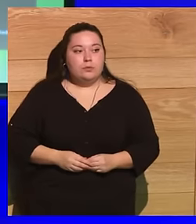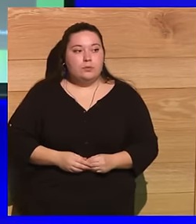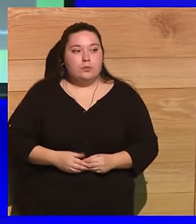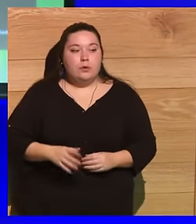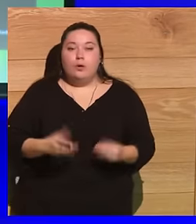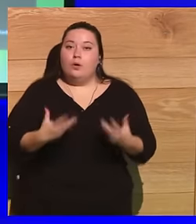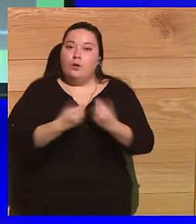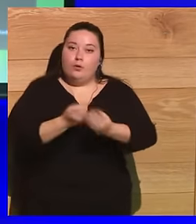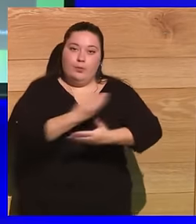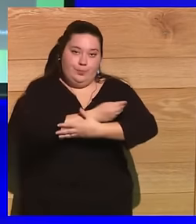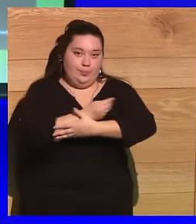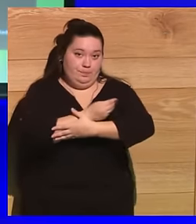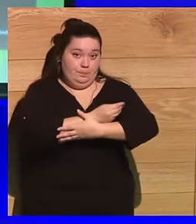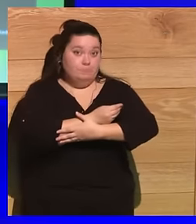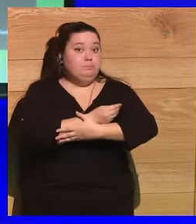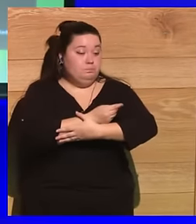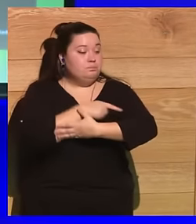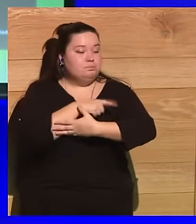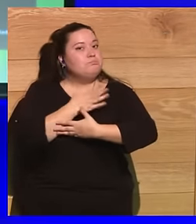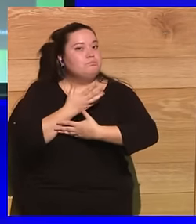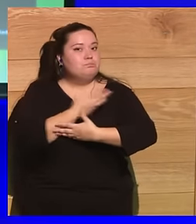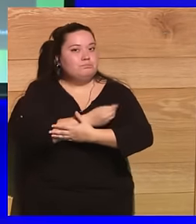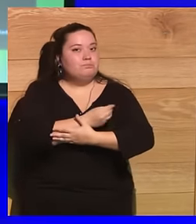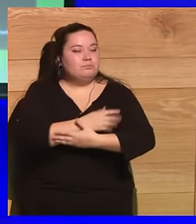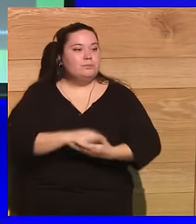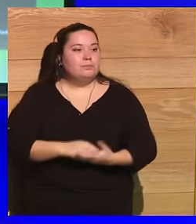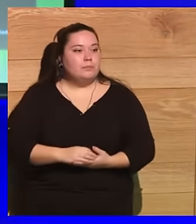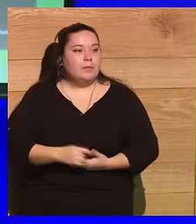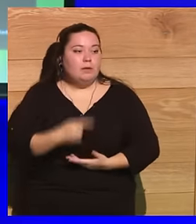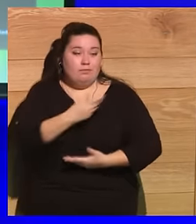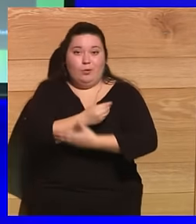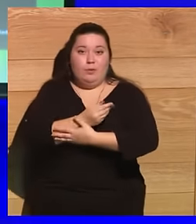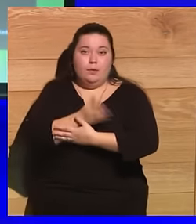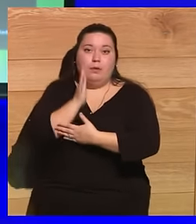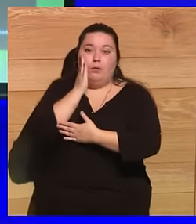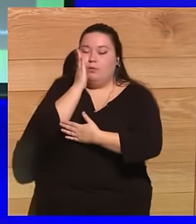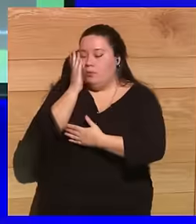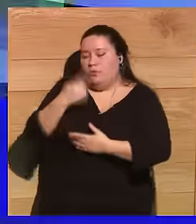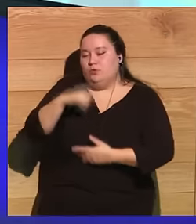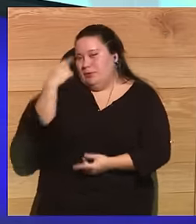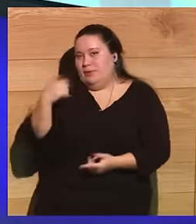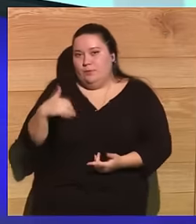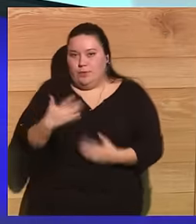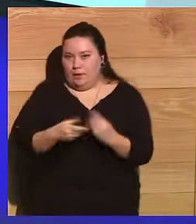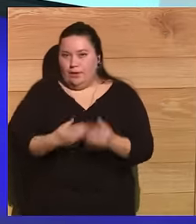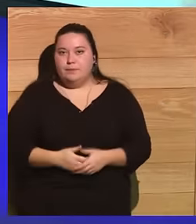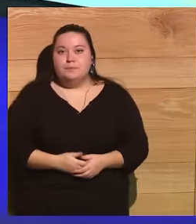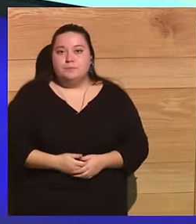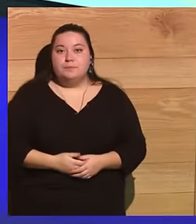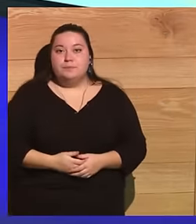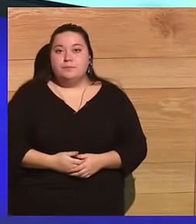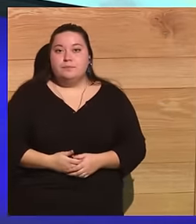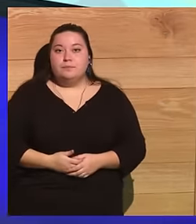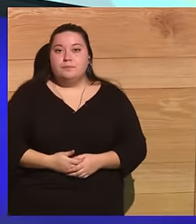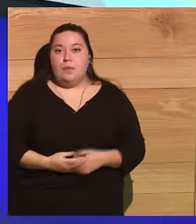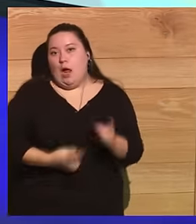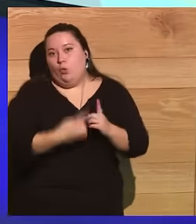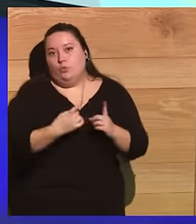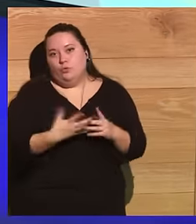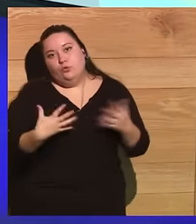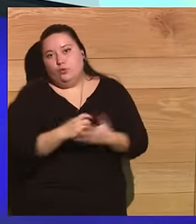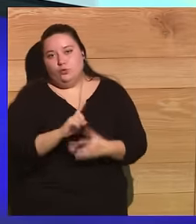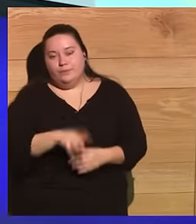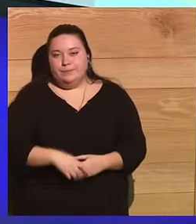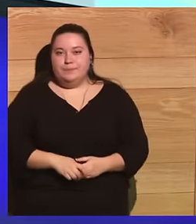con recién nacidos. Sabemos lo que hacen, ¿no? Pues duermen constantemente, bueno, ya sabemos lo que hacen los bebés, ¿verdad? Bueno, algunos